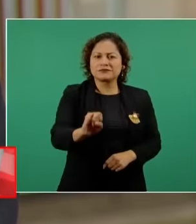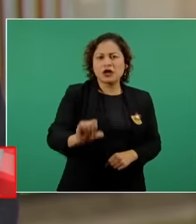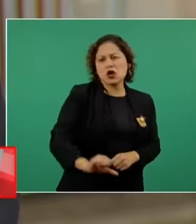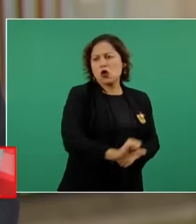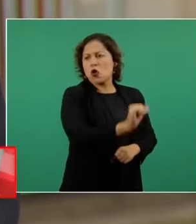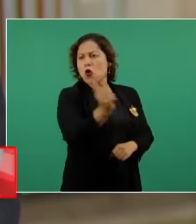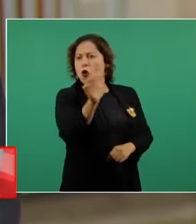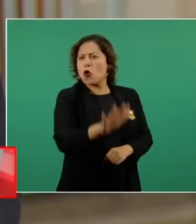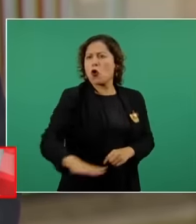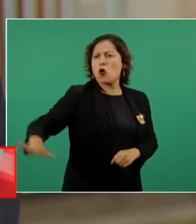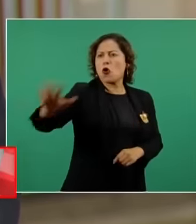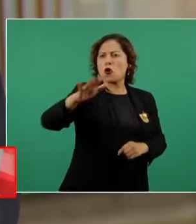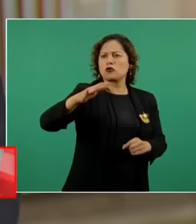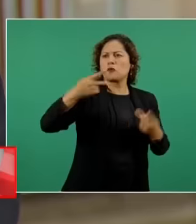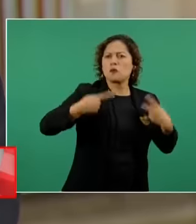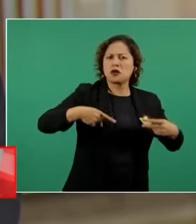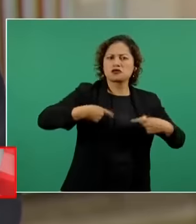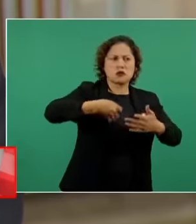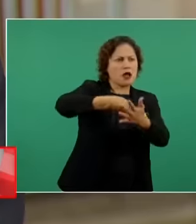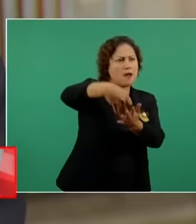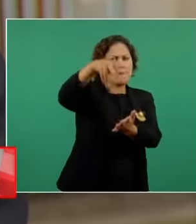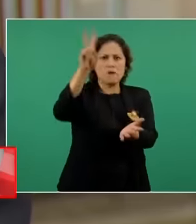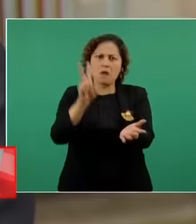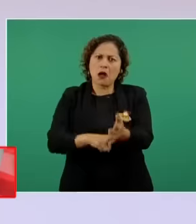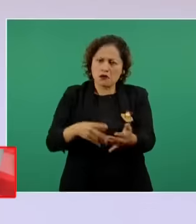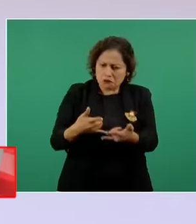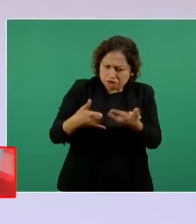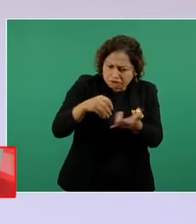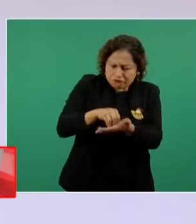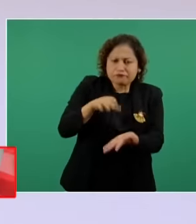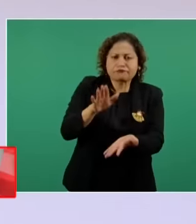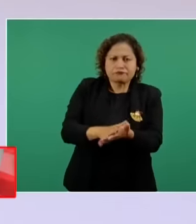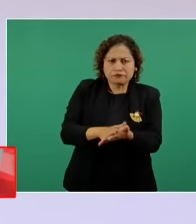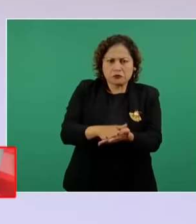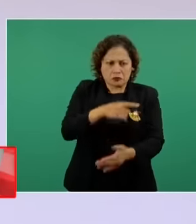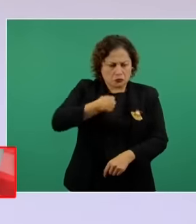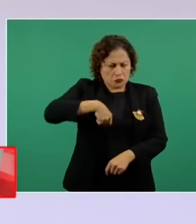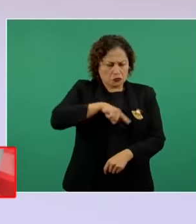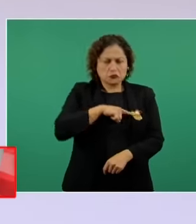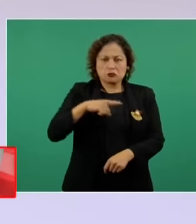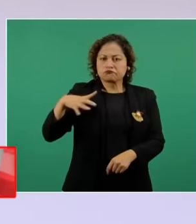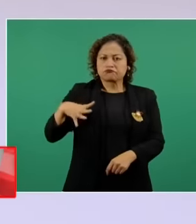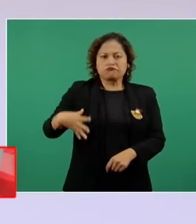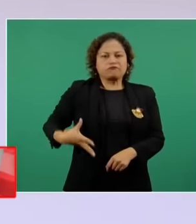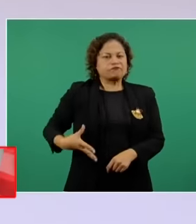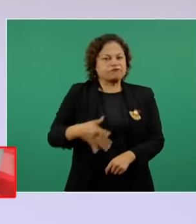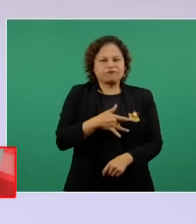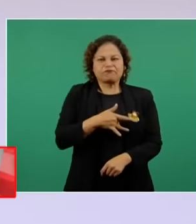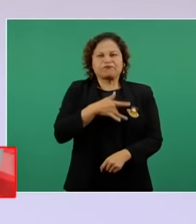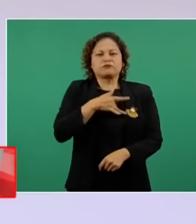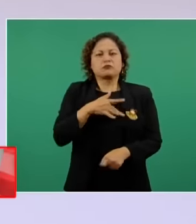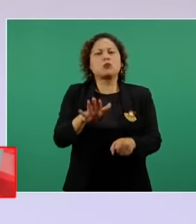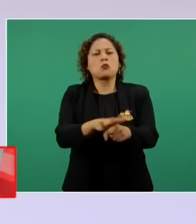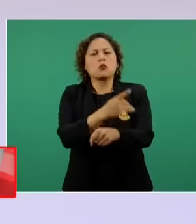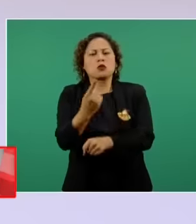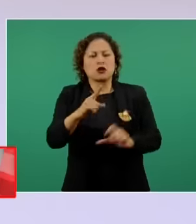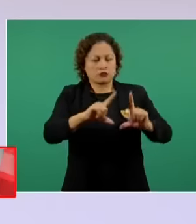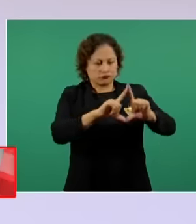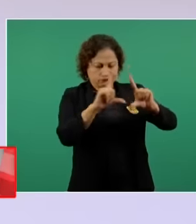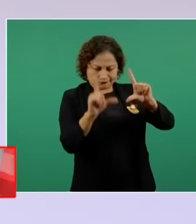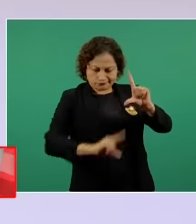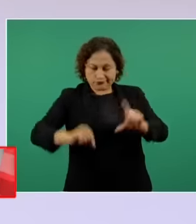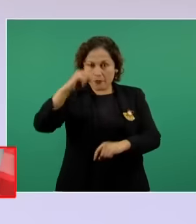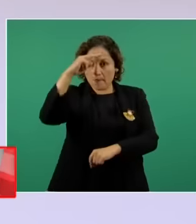porque aquí, en México, como en ninguna otra parte,